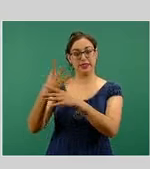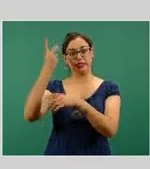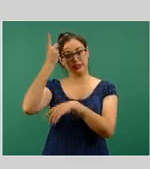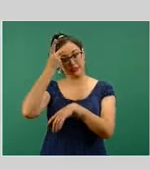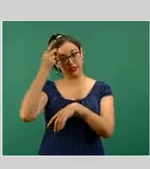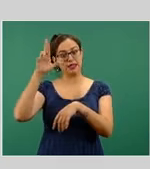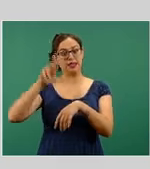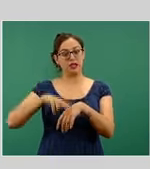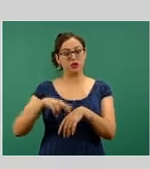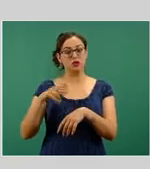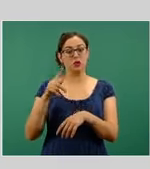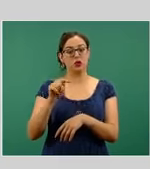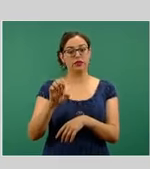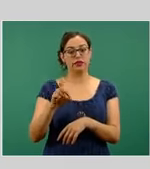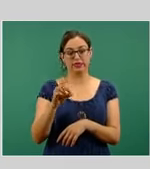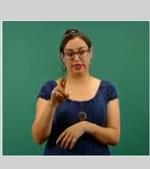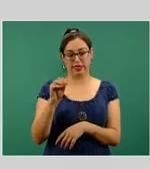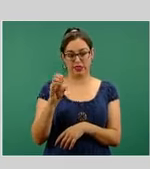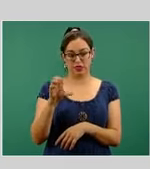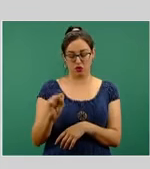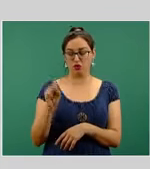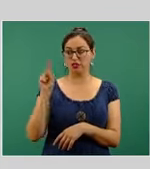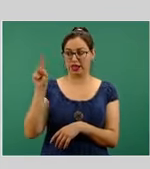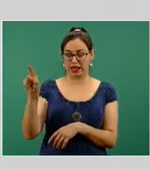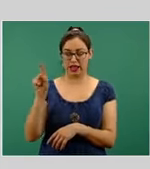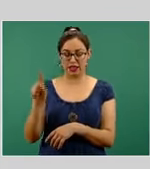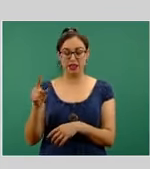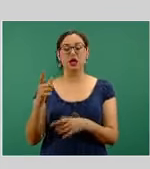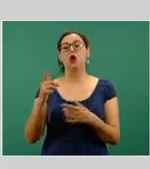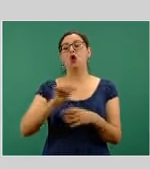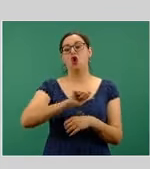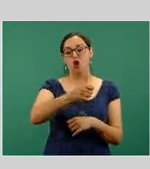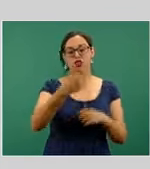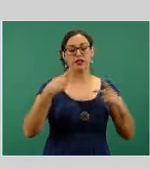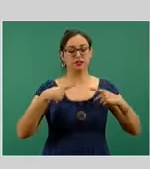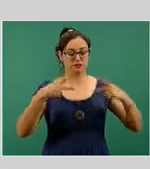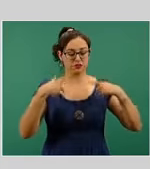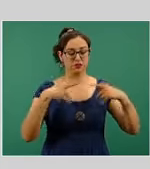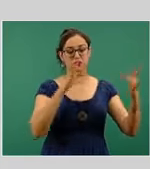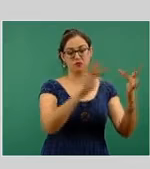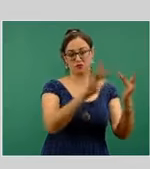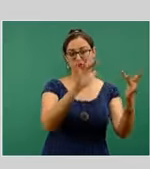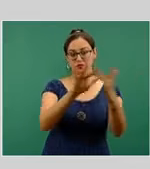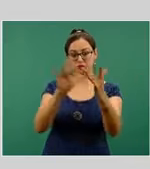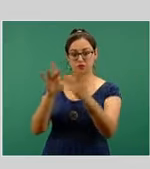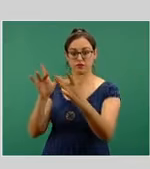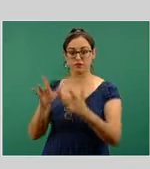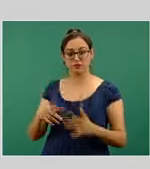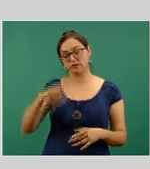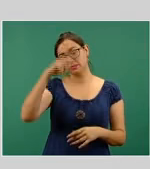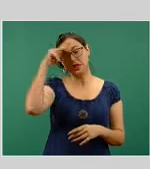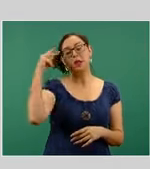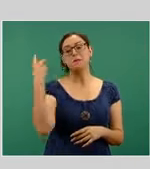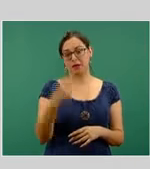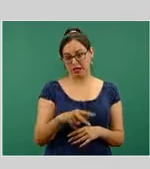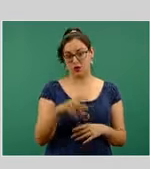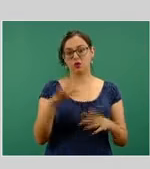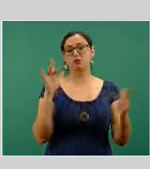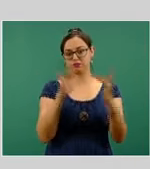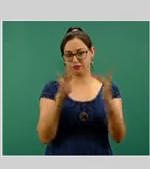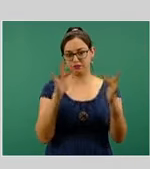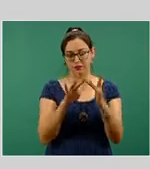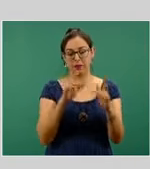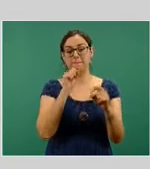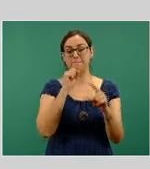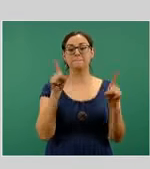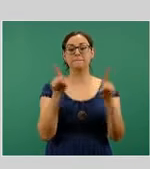Mundial de Obesidad y con muchos actores alrededor del mundo, entre los cuales participó México, el Instituto Nacional de Salud Pública, y el director